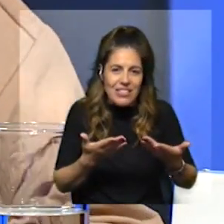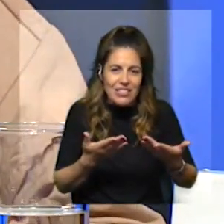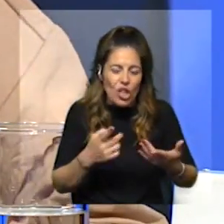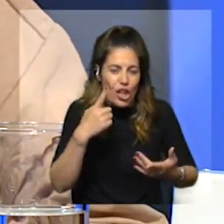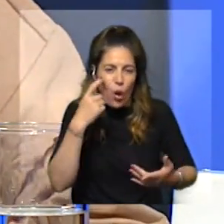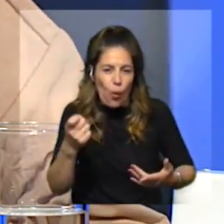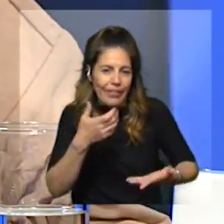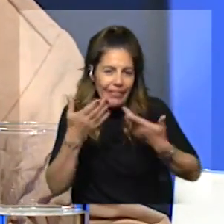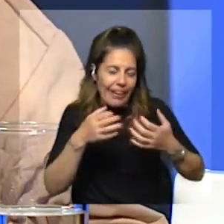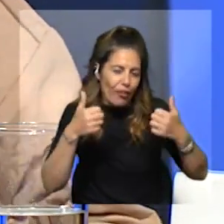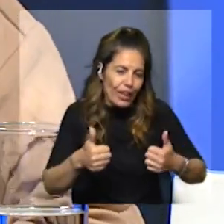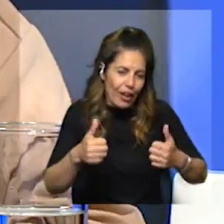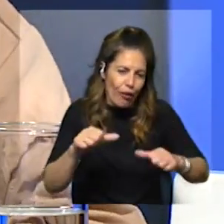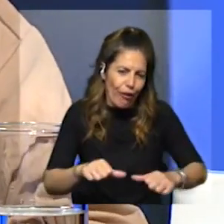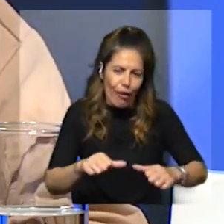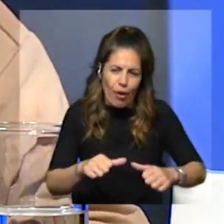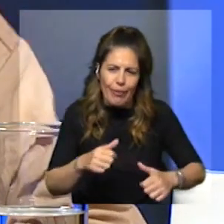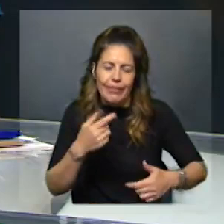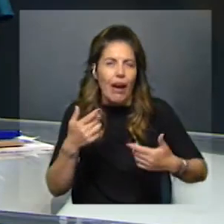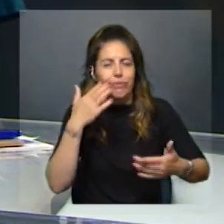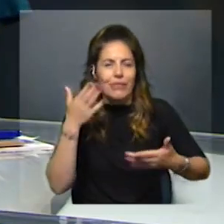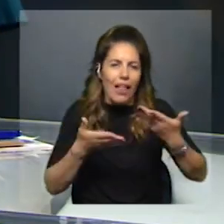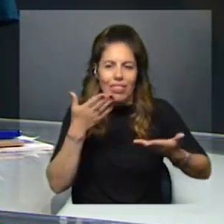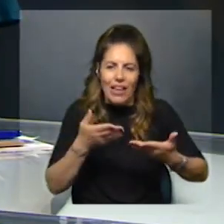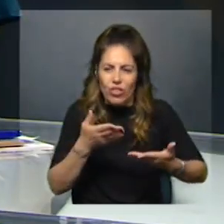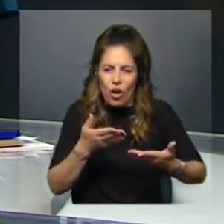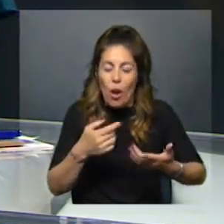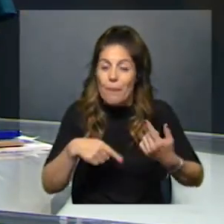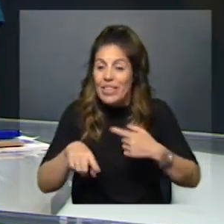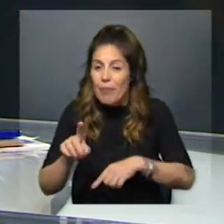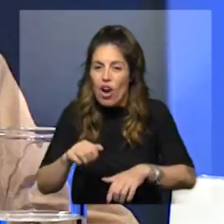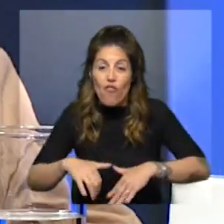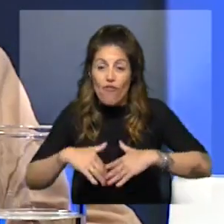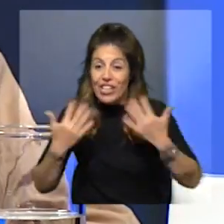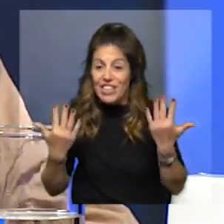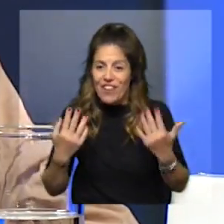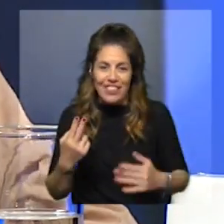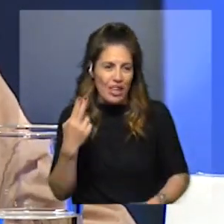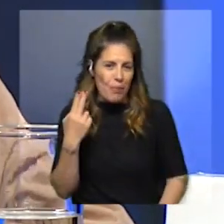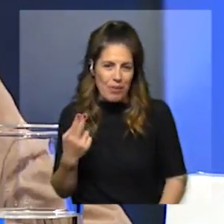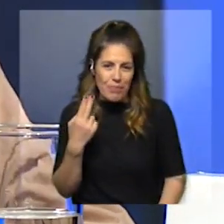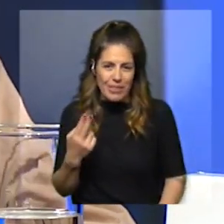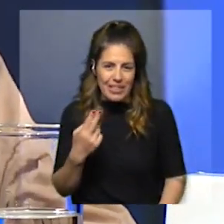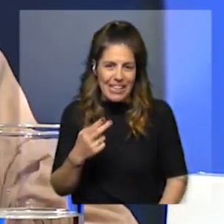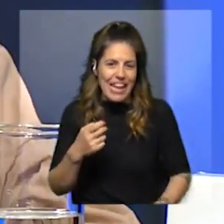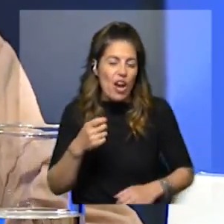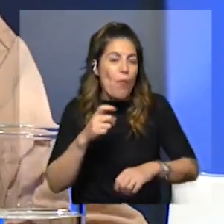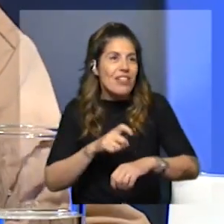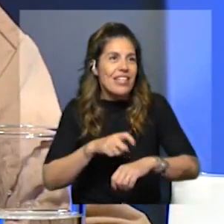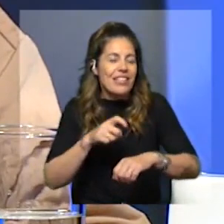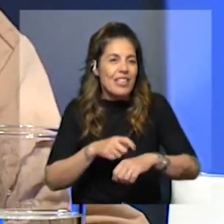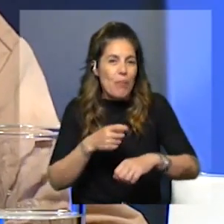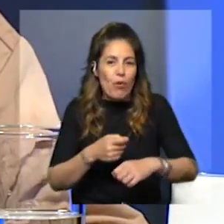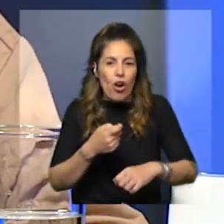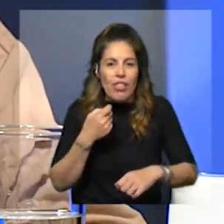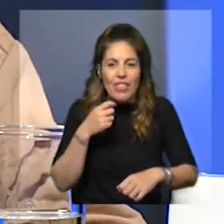si estás cantando bien o no a veces. Claro, ¿no? Claro. Porque estás en una, justamente. Sí, sí, sí. Sin embargo, el festival te permite ese tiempo de admiración